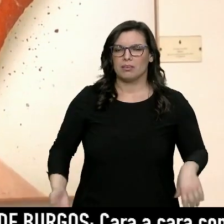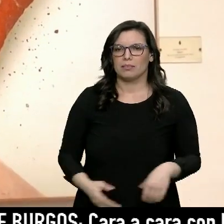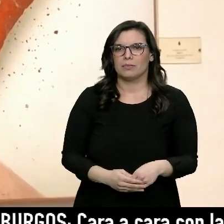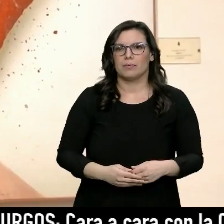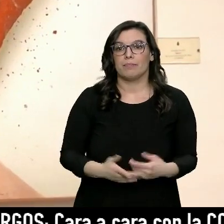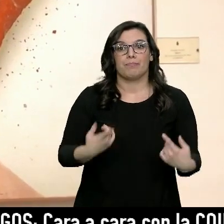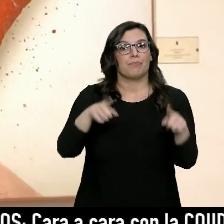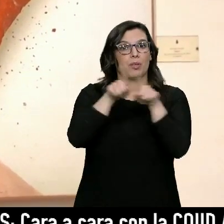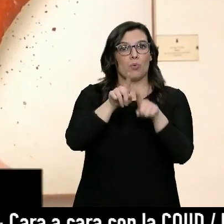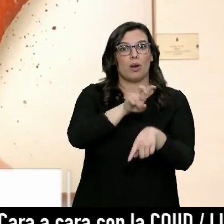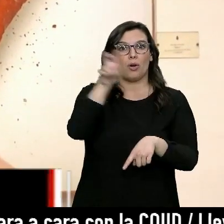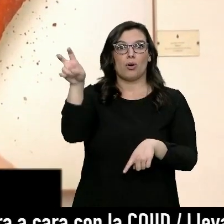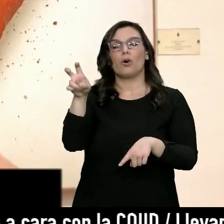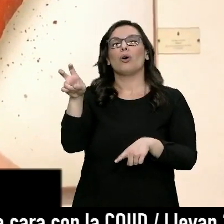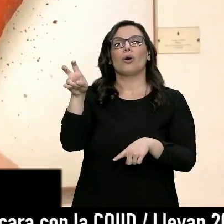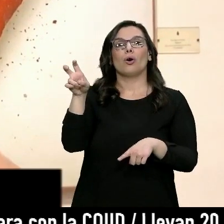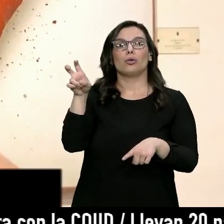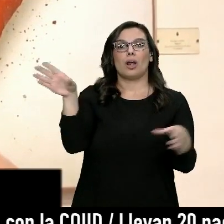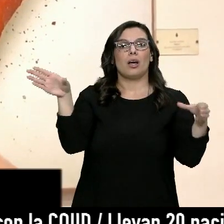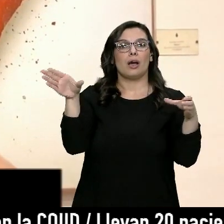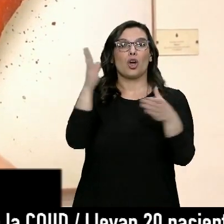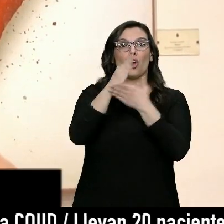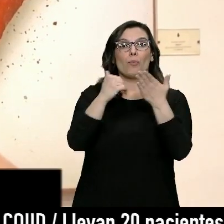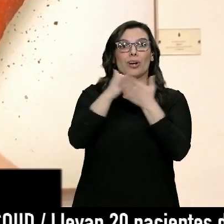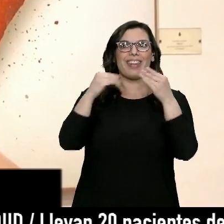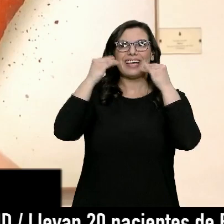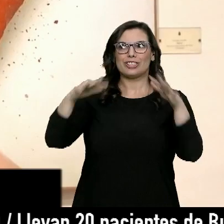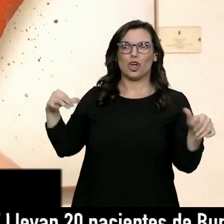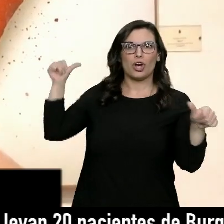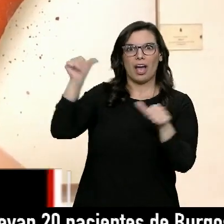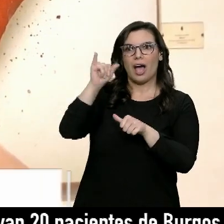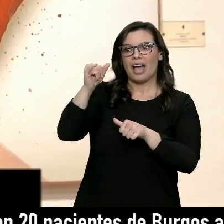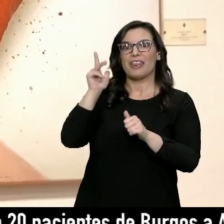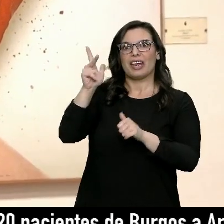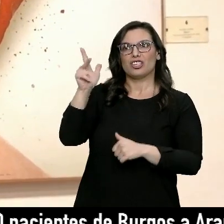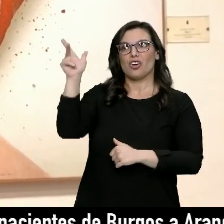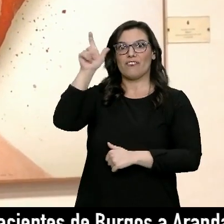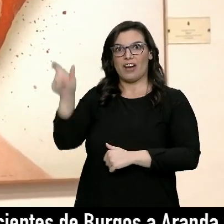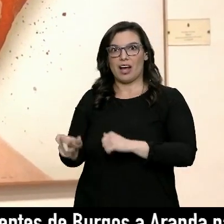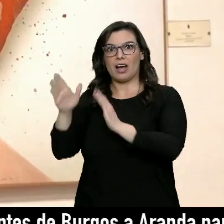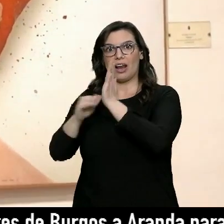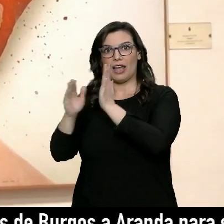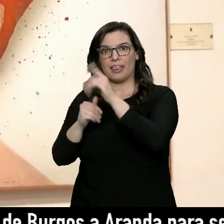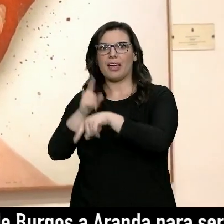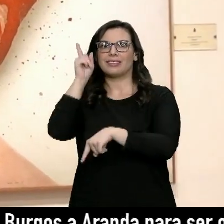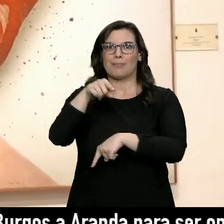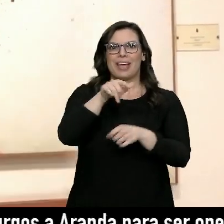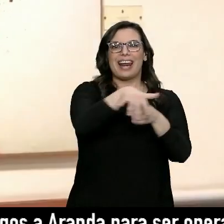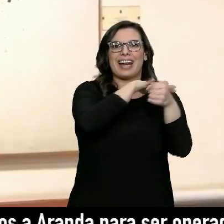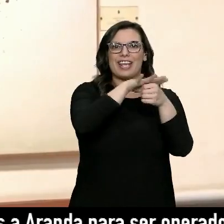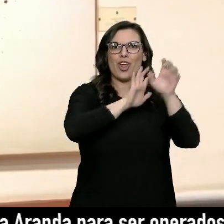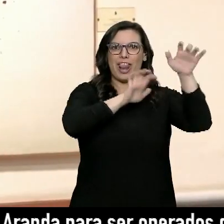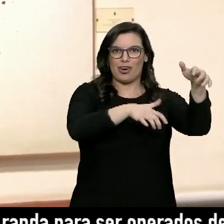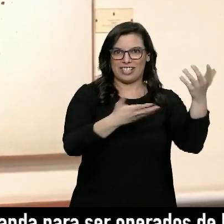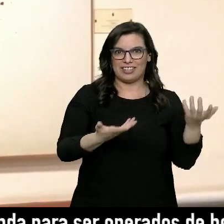Igual que otras comunidades históricas como la valenciana han tenido ese derecho, también tiene el mismo derecho absolutamente la región leonesa. No es la